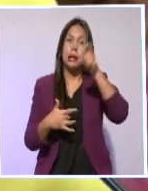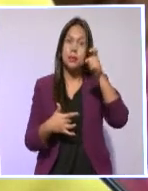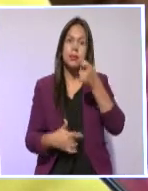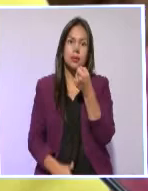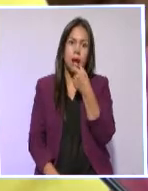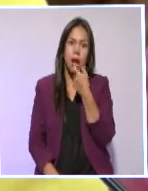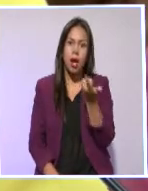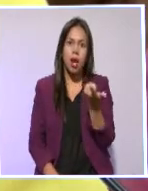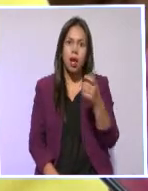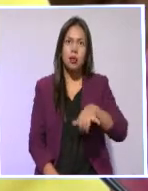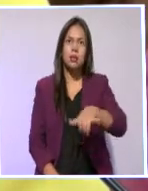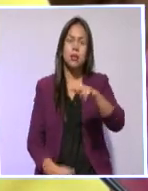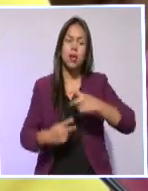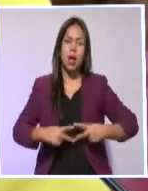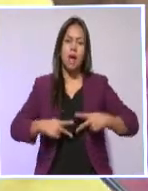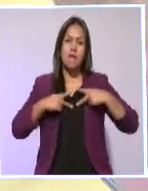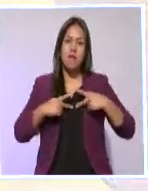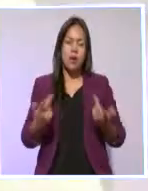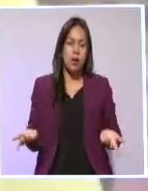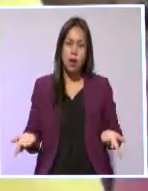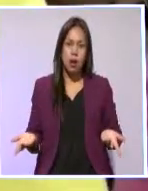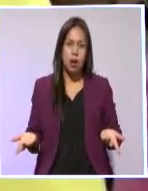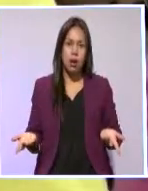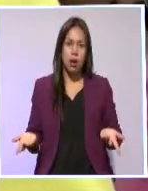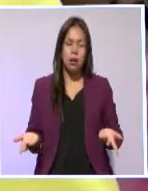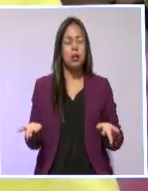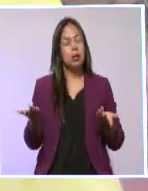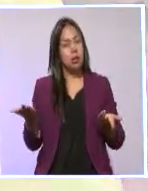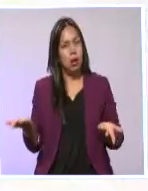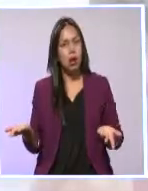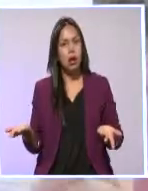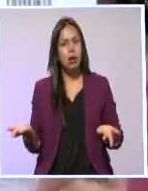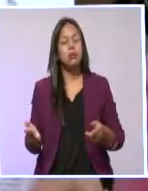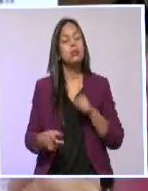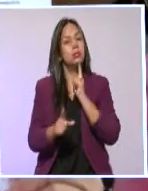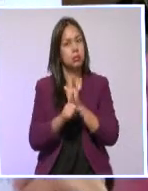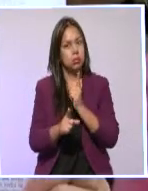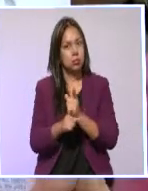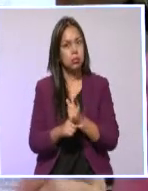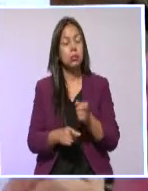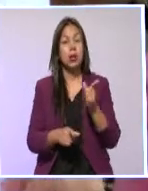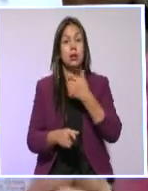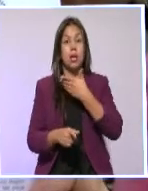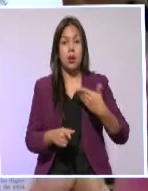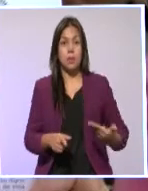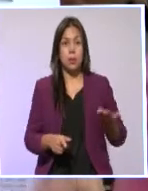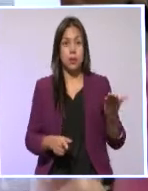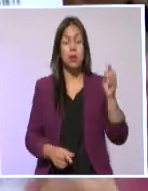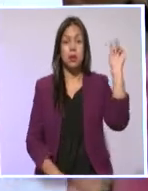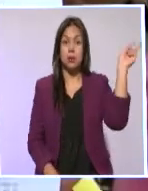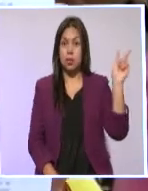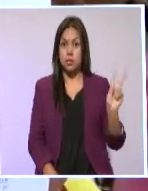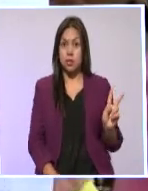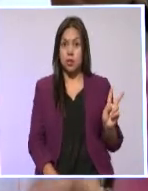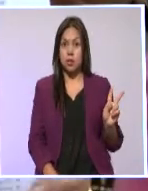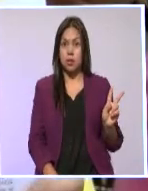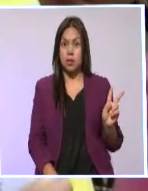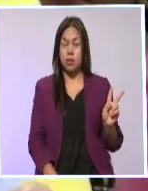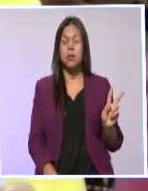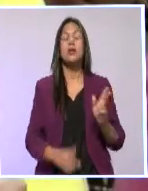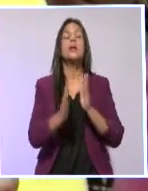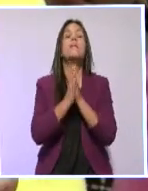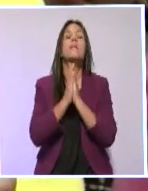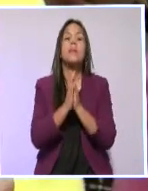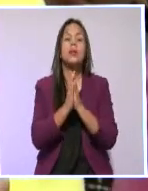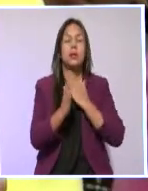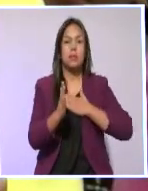poder, en un momento dado, salvar su vida? Hemos presentado al presidente de la Asamblea el día viernes que le